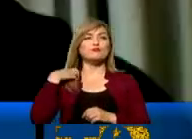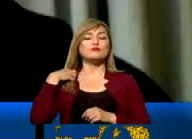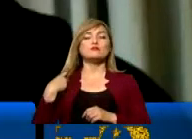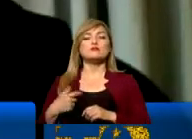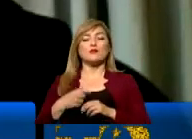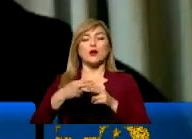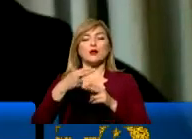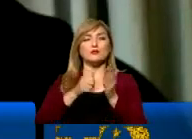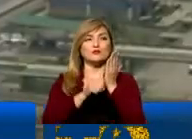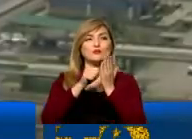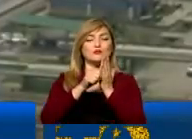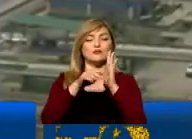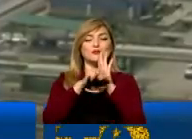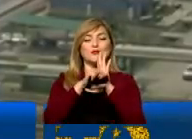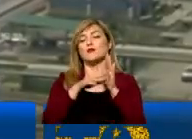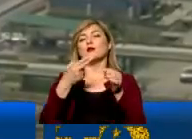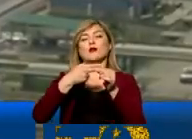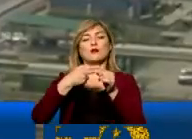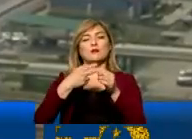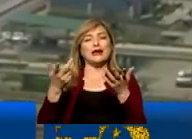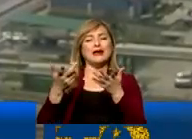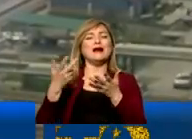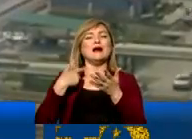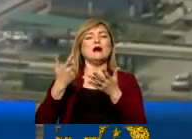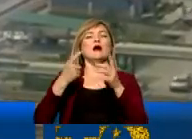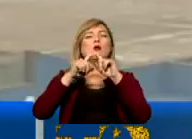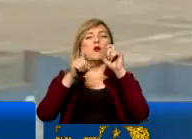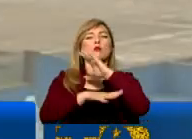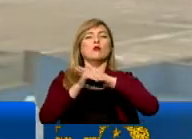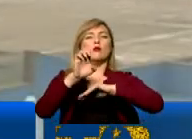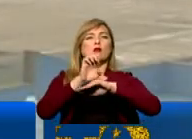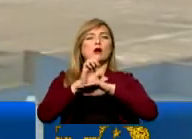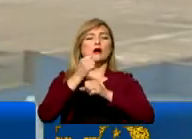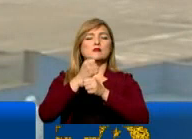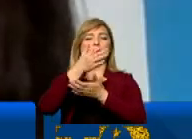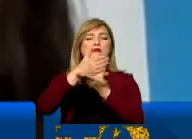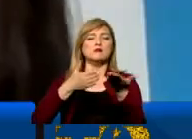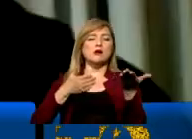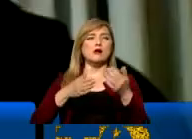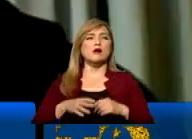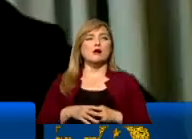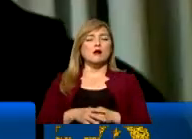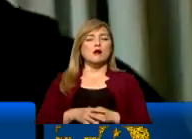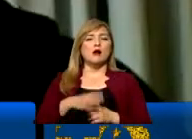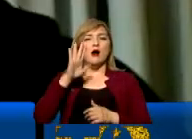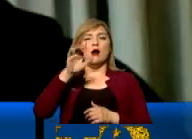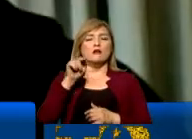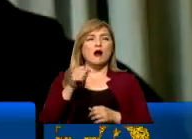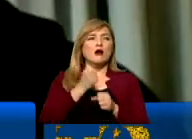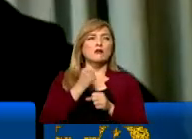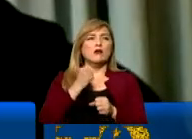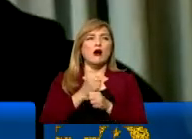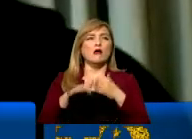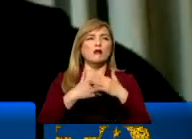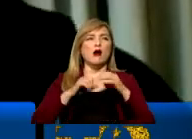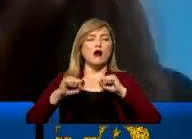y Minas, Fernando Santos, para la estatal petrolera solo se necesitaría la mitad de los trabajadores. Con 5.000 se pueden hacer todas